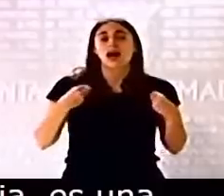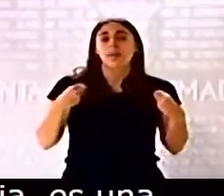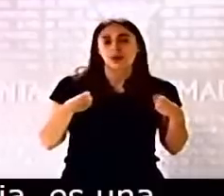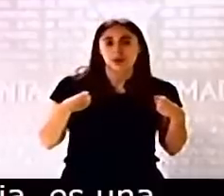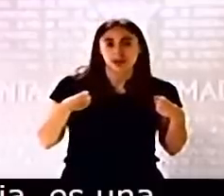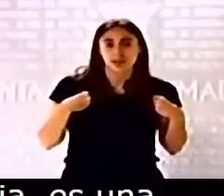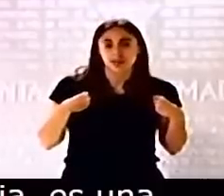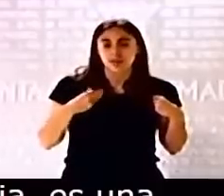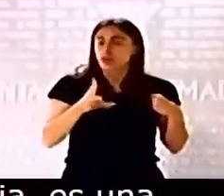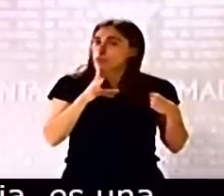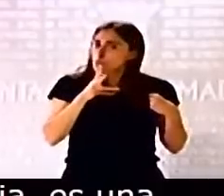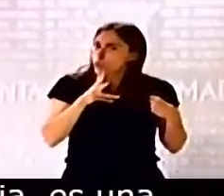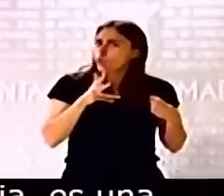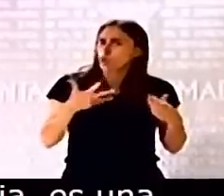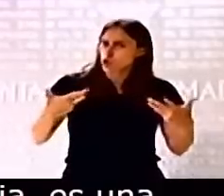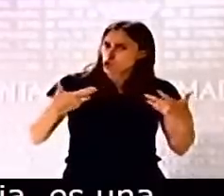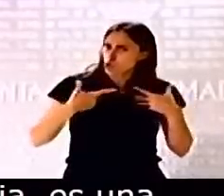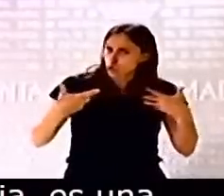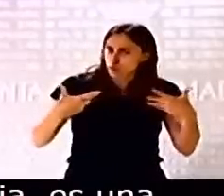que lo está pasando mal,